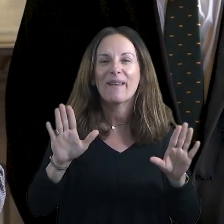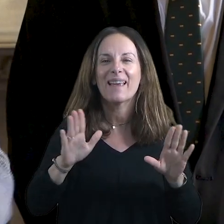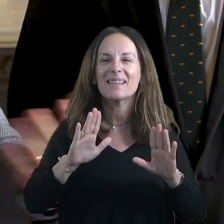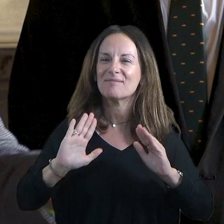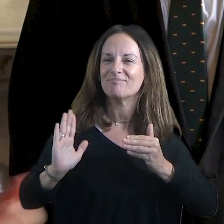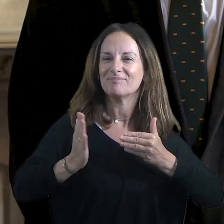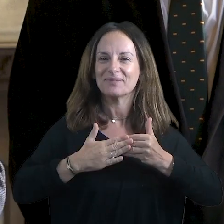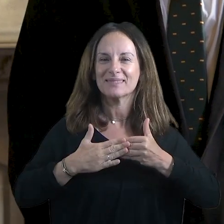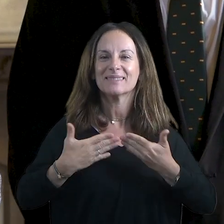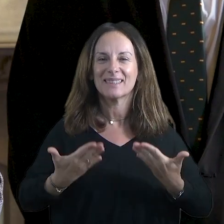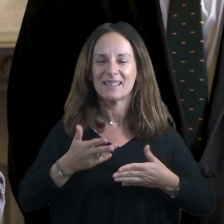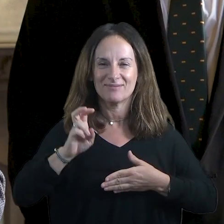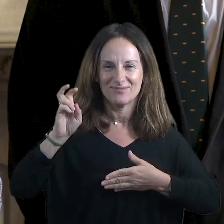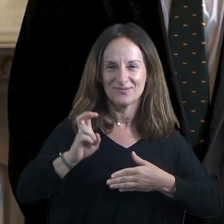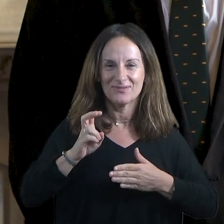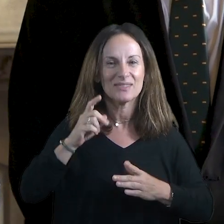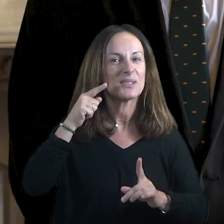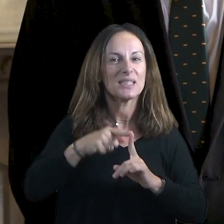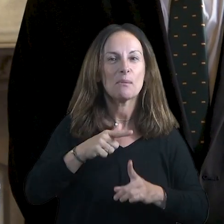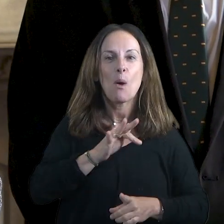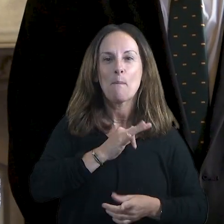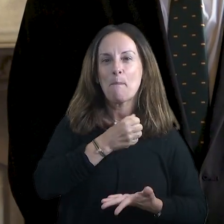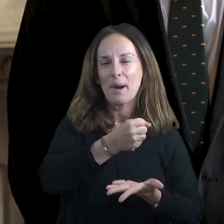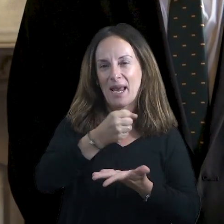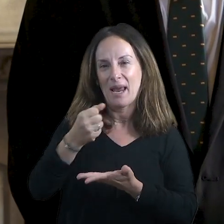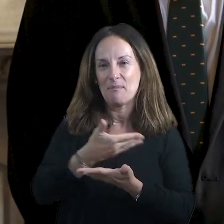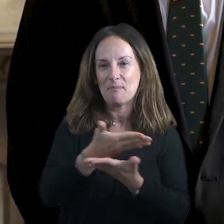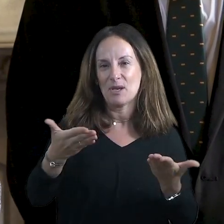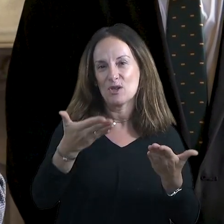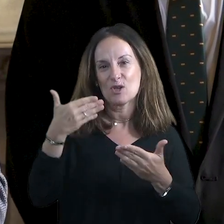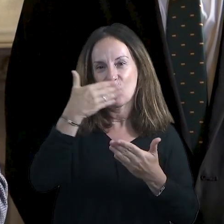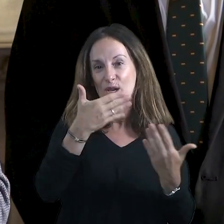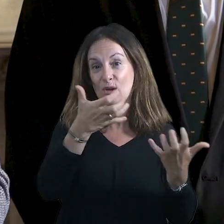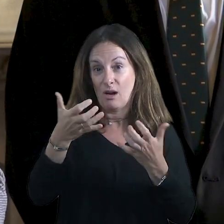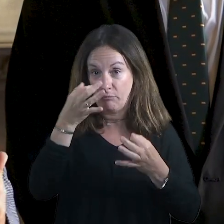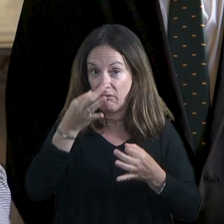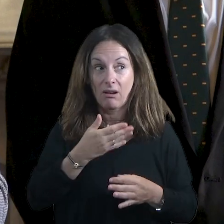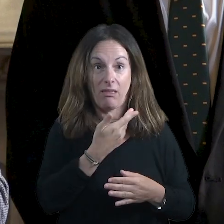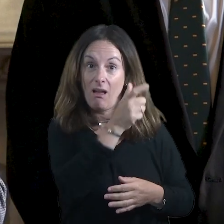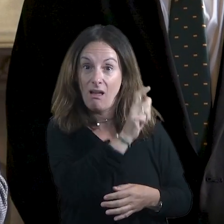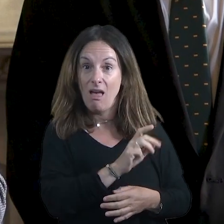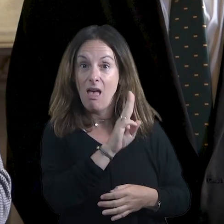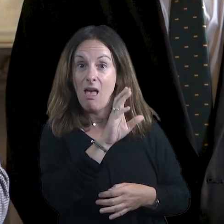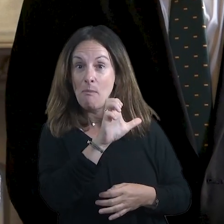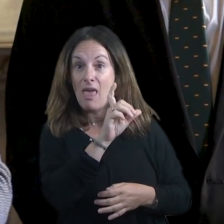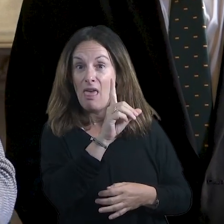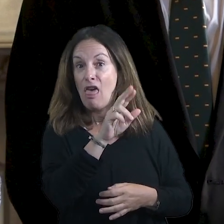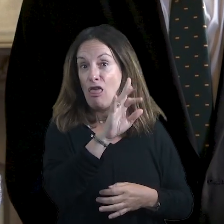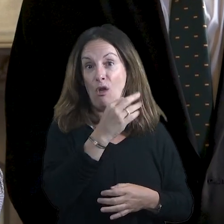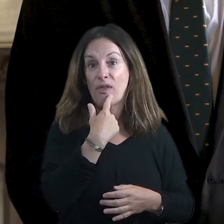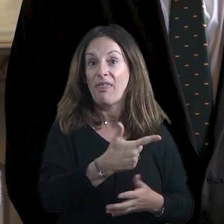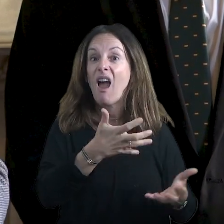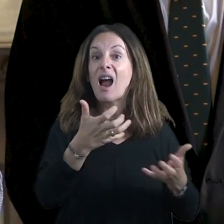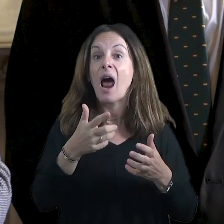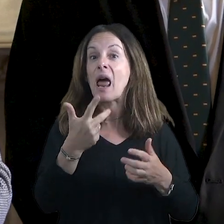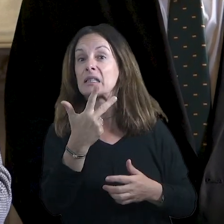donde venimos a entregar los premios a los ganadores, pero me uno a las palabras que ha dicho Pedro, que ganadores son todos, porque los resultados que vamos